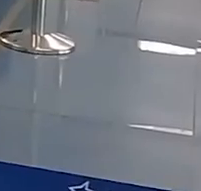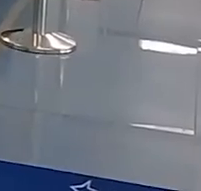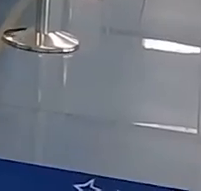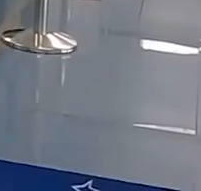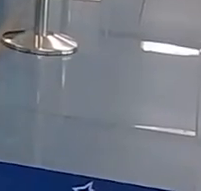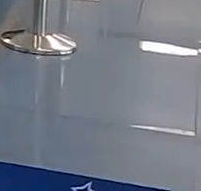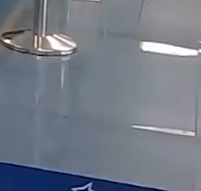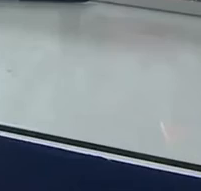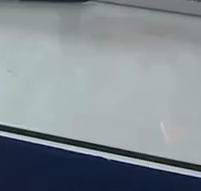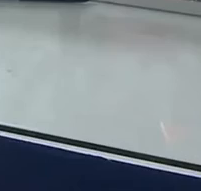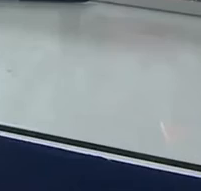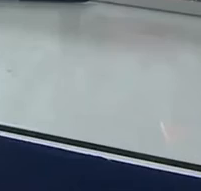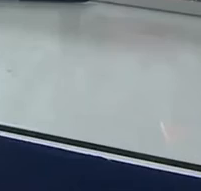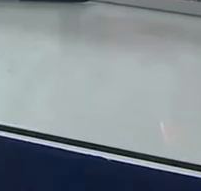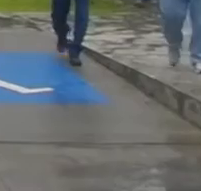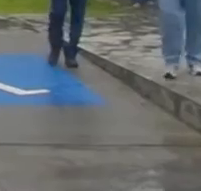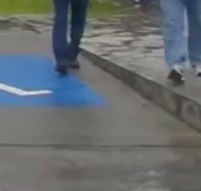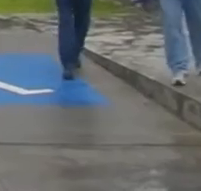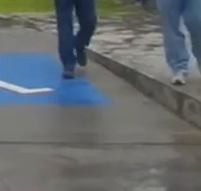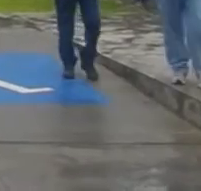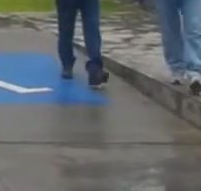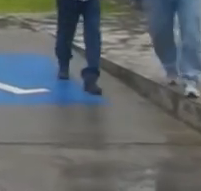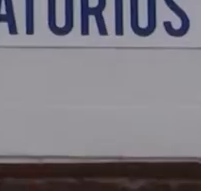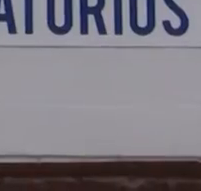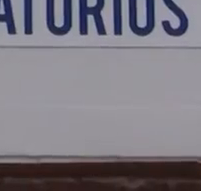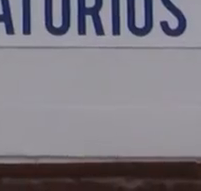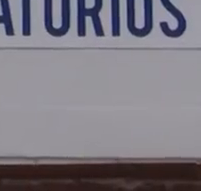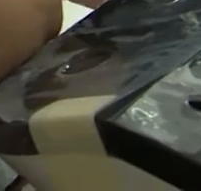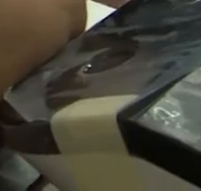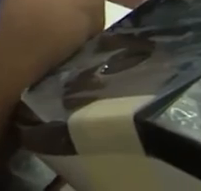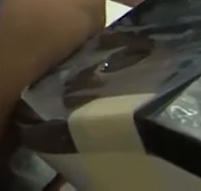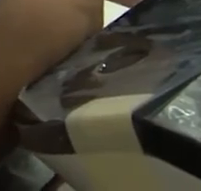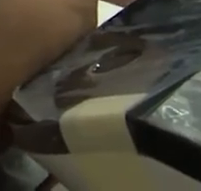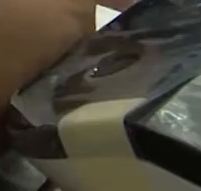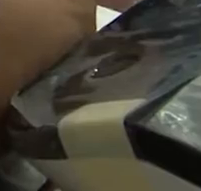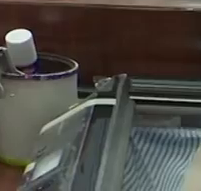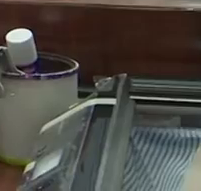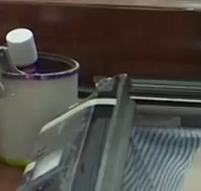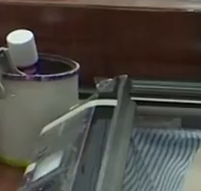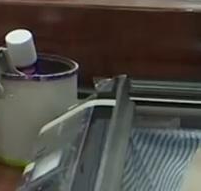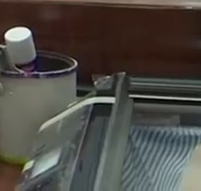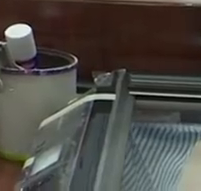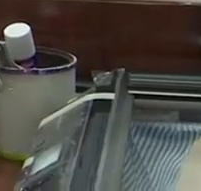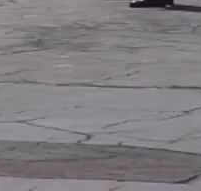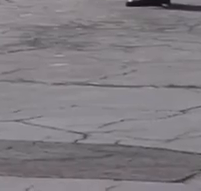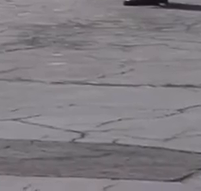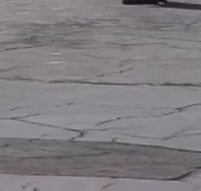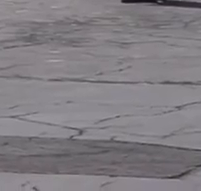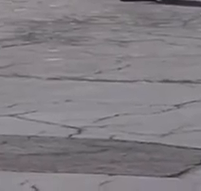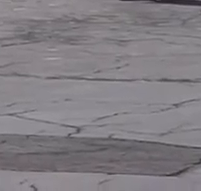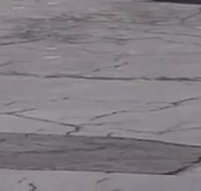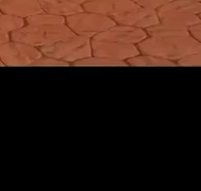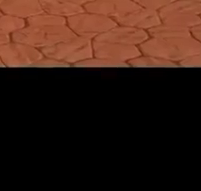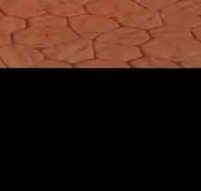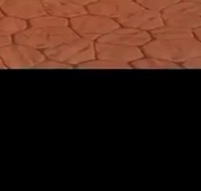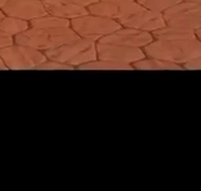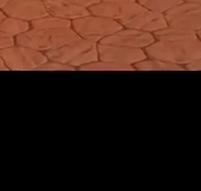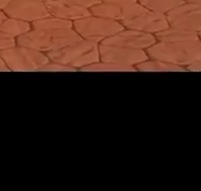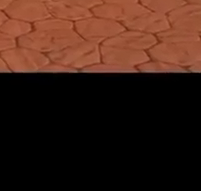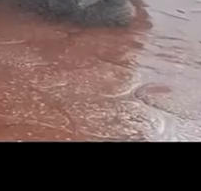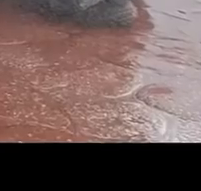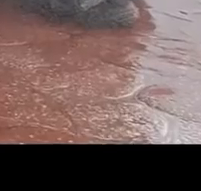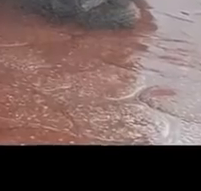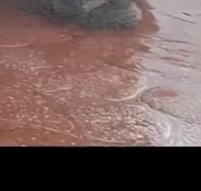modernizando los servicios y atenciones a las familias nicaragüenses y de otras nacionalidades. Ministerio de Gobernación a 40